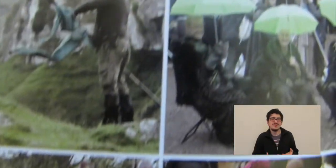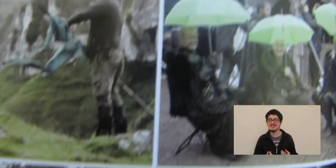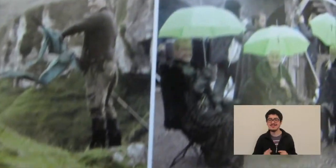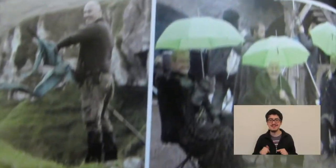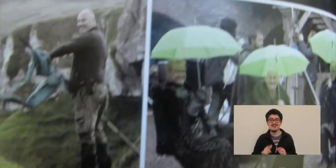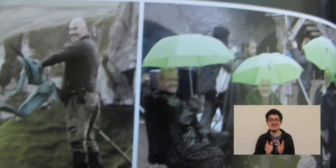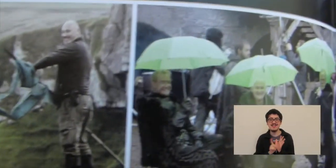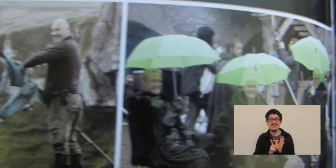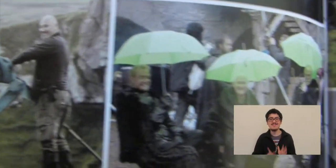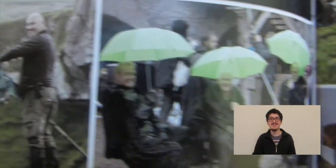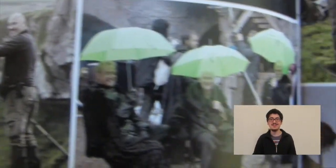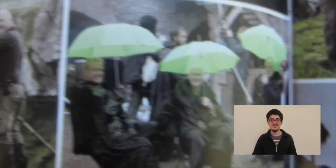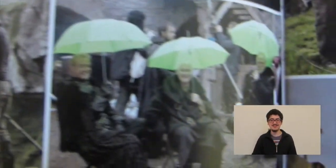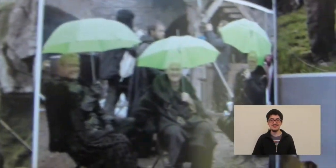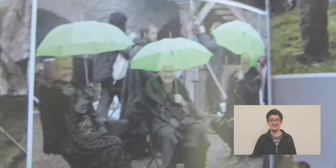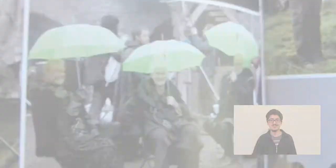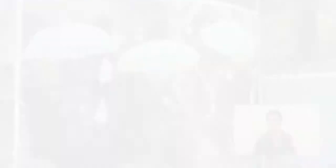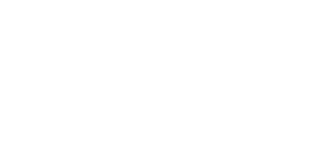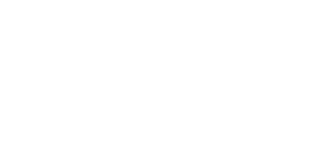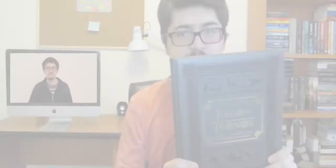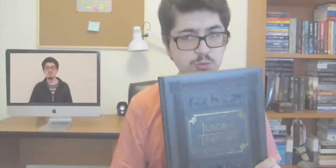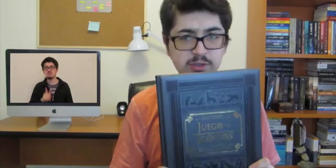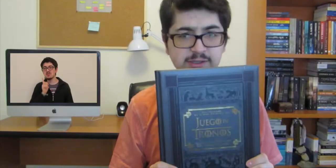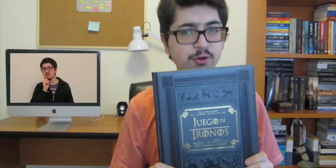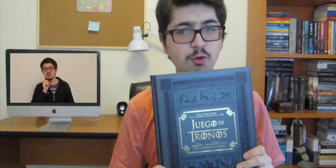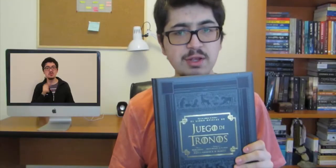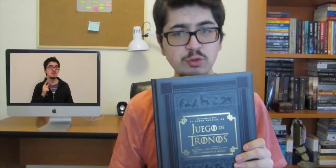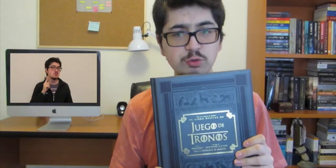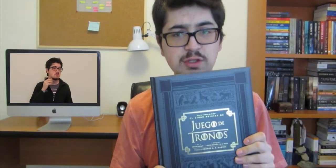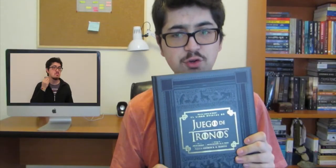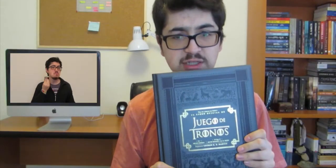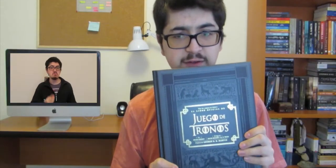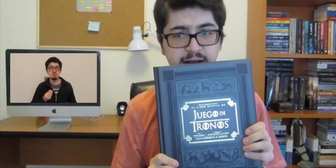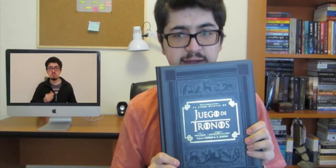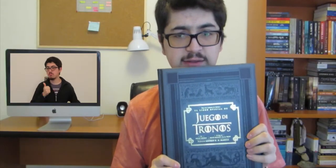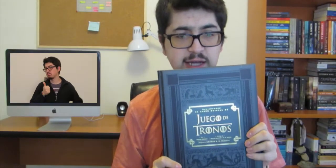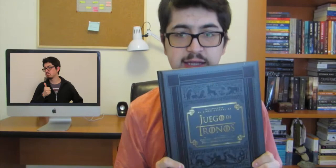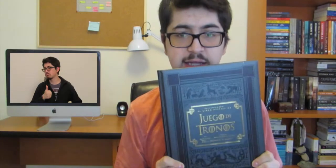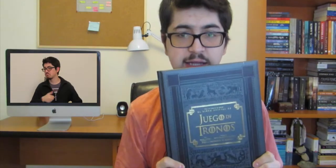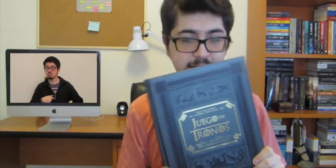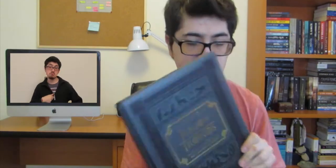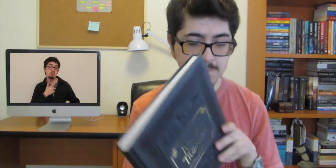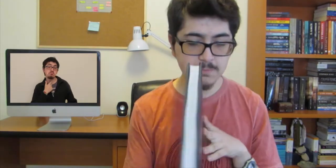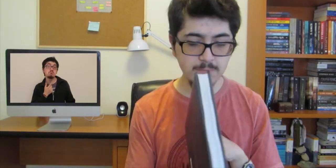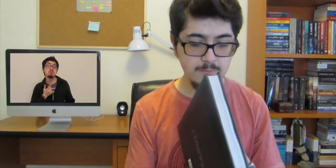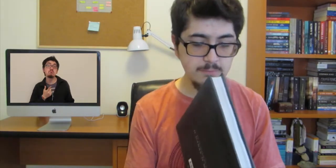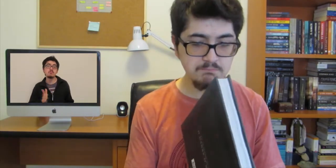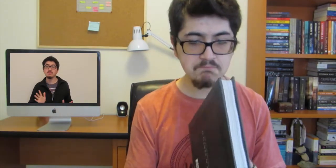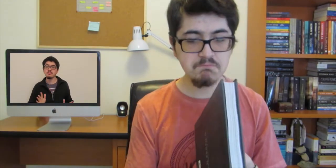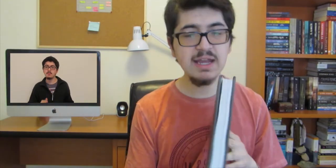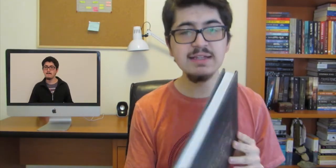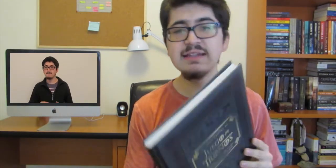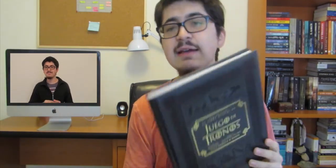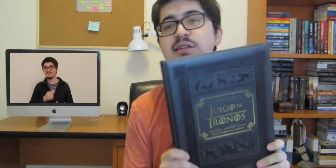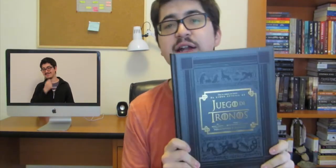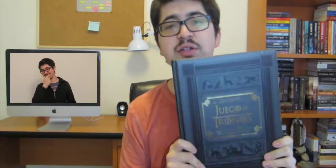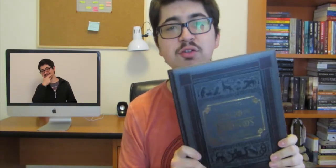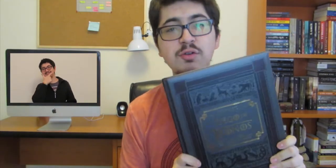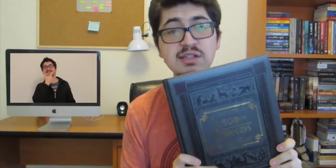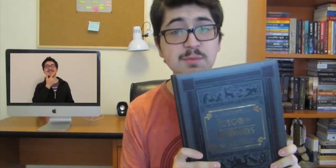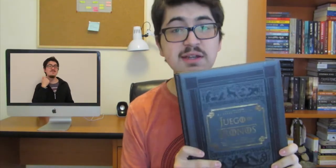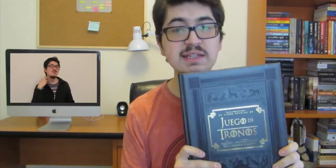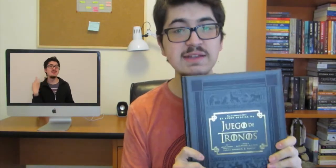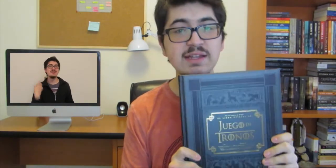con respecto a este libro. Sin duda te lo recomiendo, es un libro que te va a encantar y que más que nada te va a